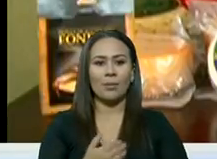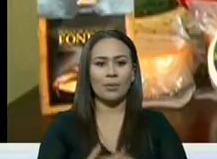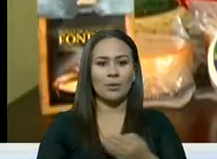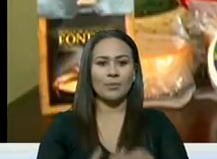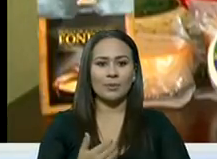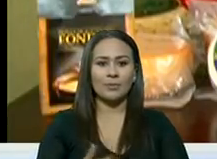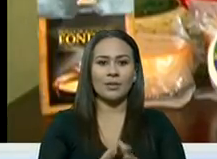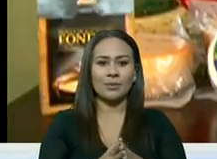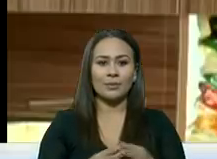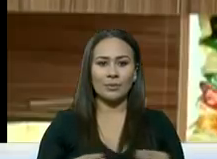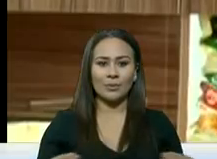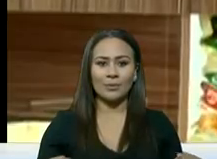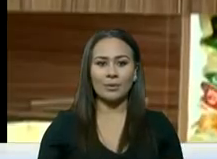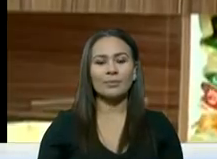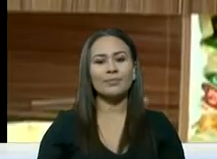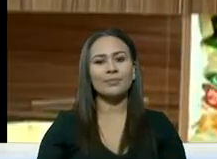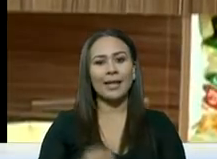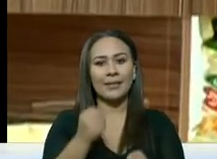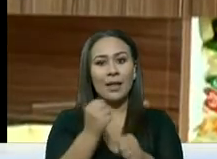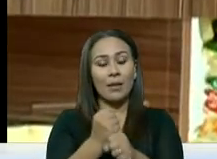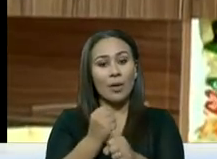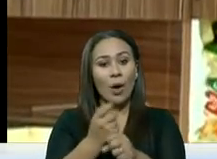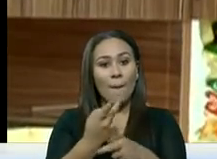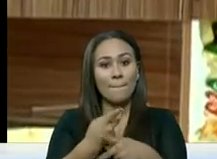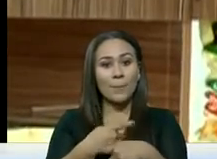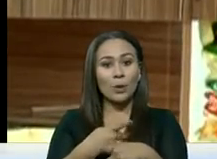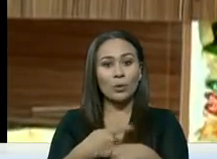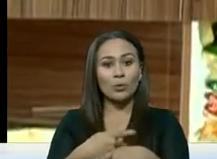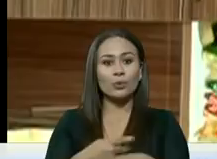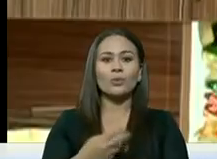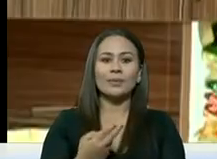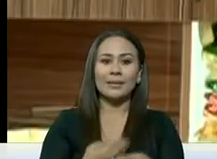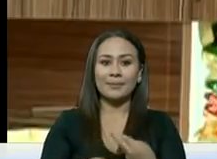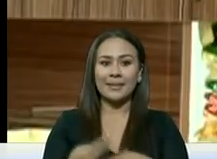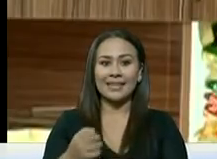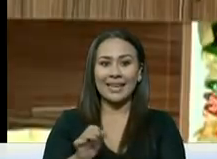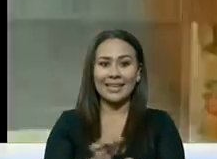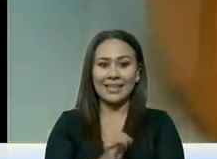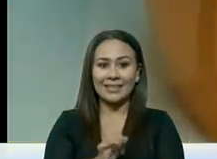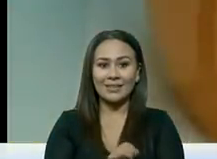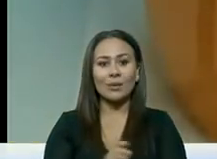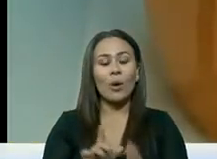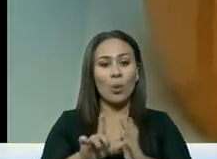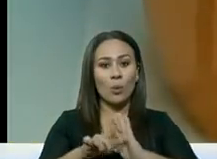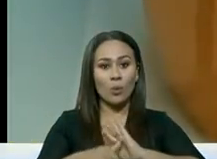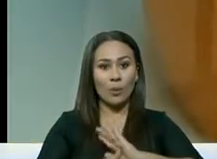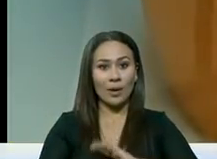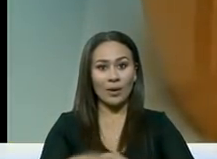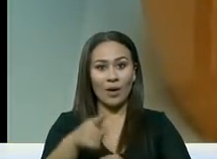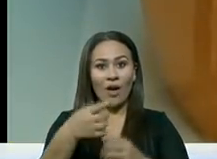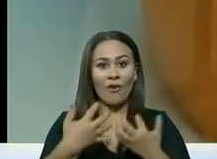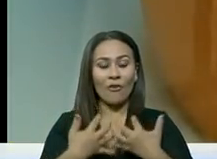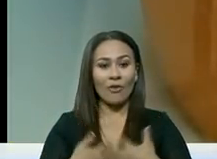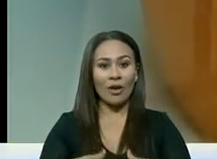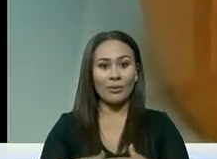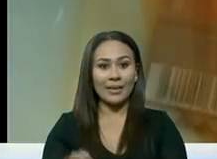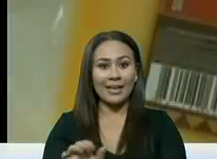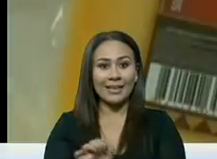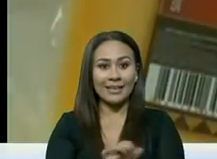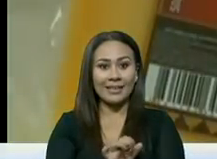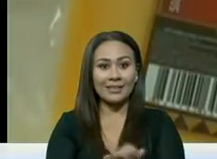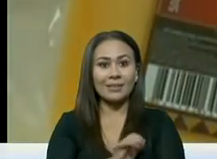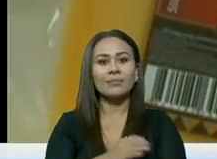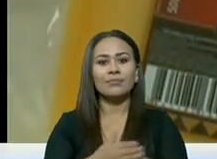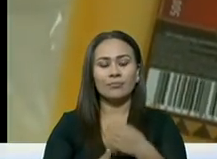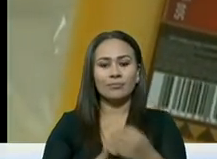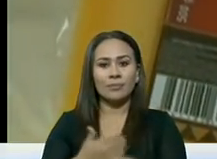partir de la producción y venta de los quesos. Luego de la fábrica de quesos ya